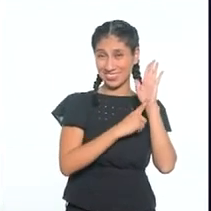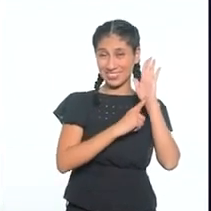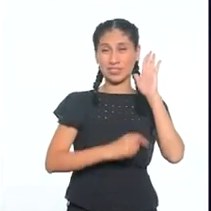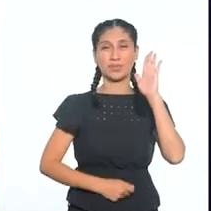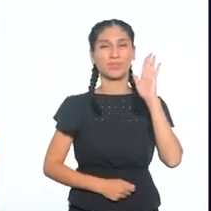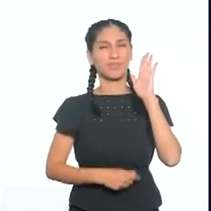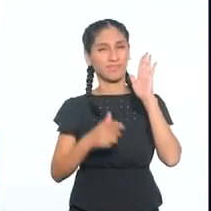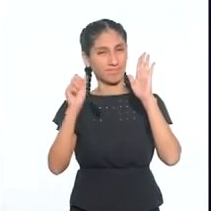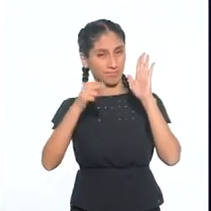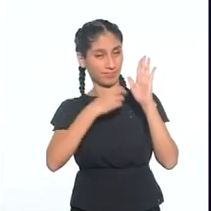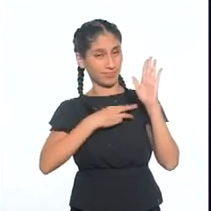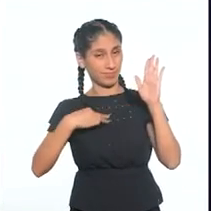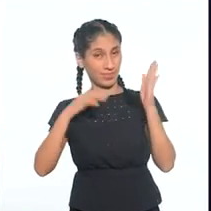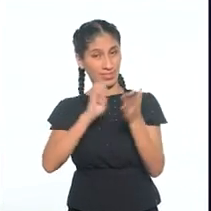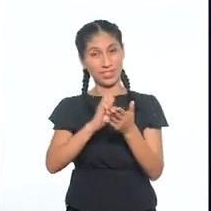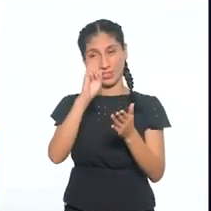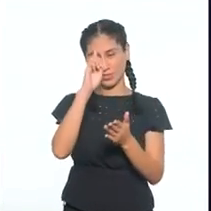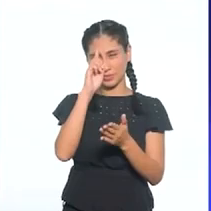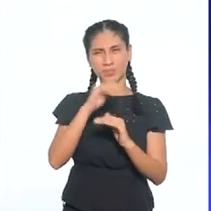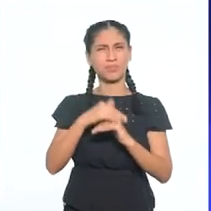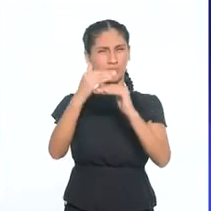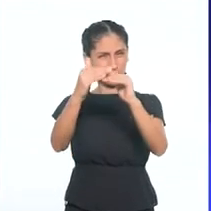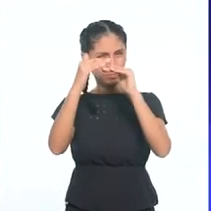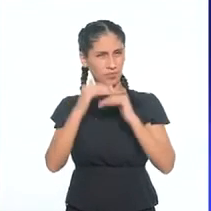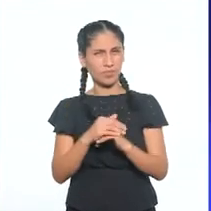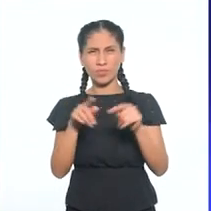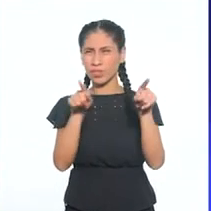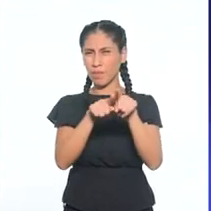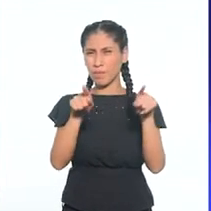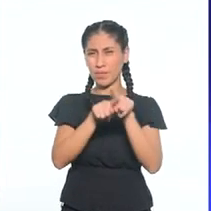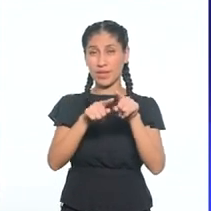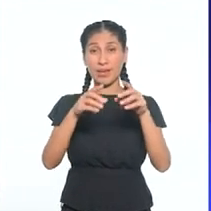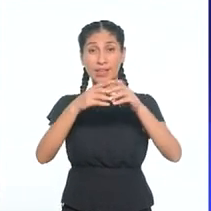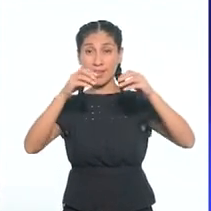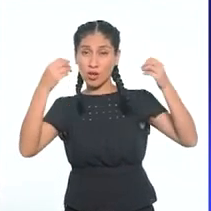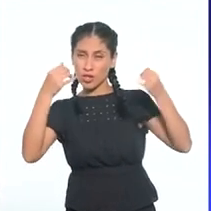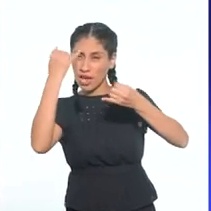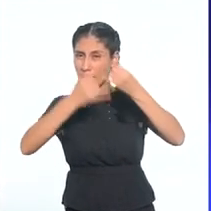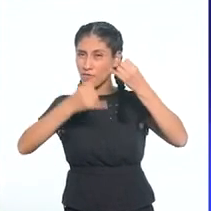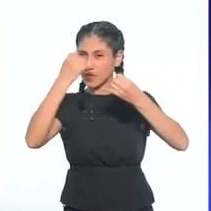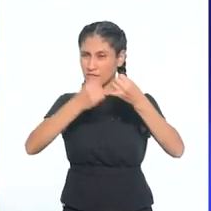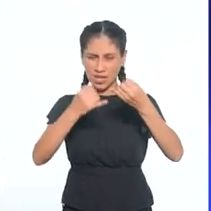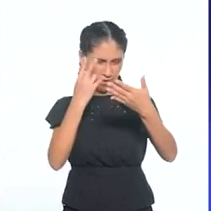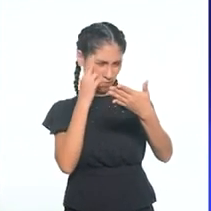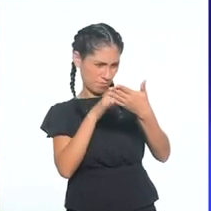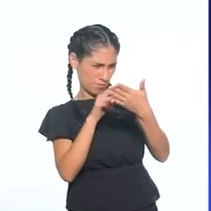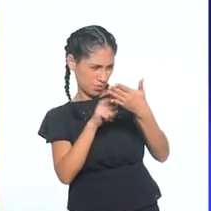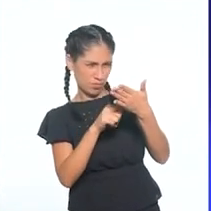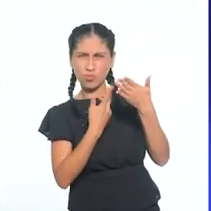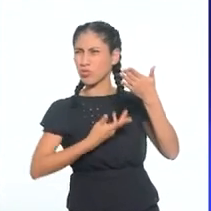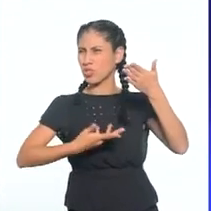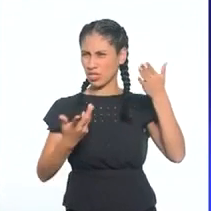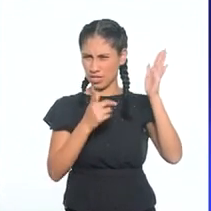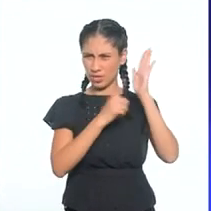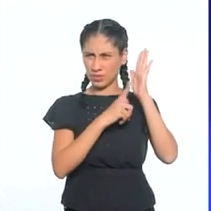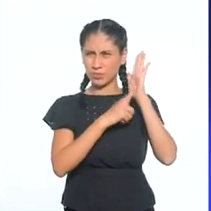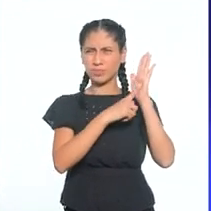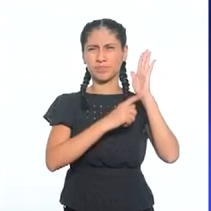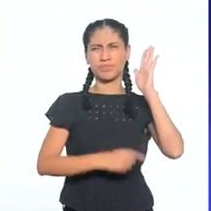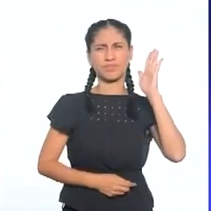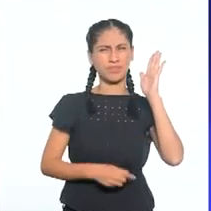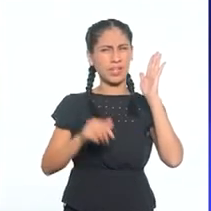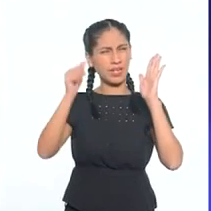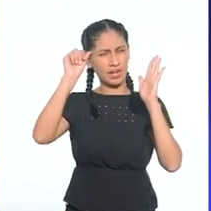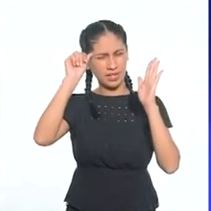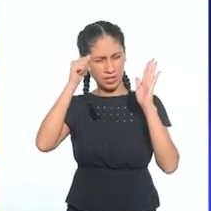5 del ministerio de educación en la parte final del cuento encontramos un flashback esta es una estrategia narrativa